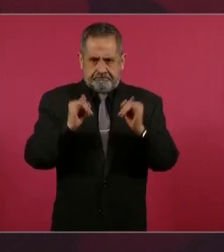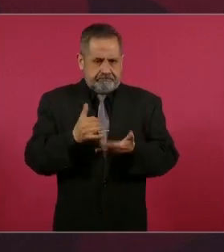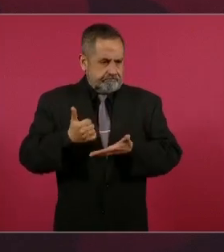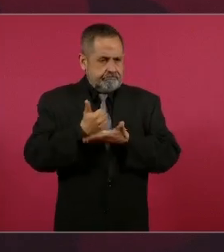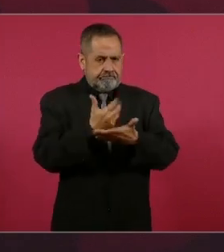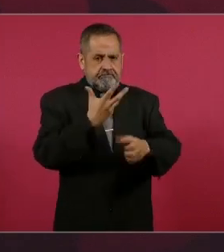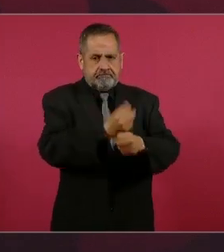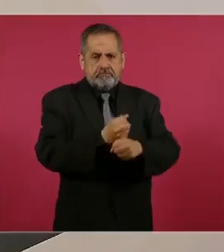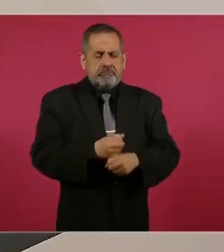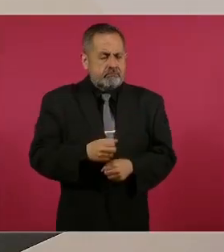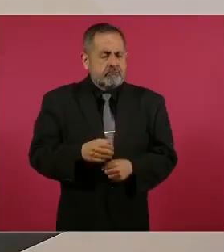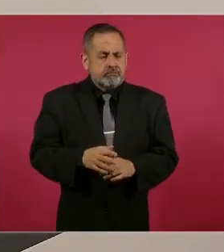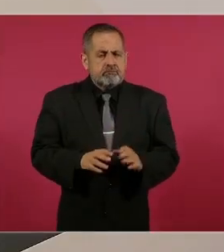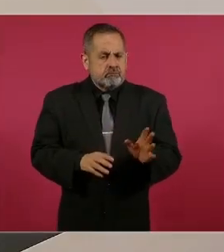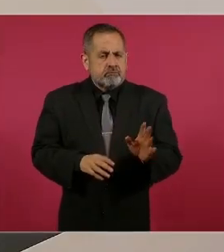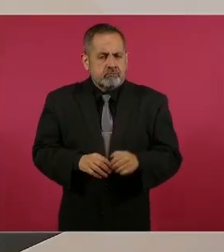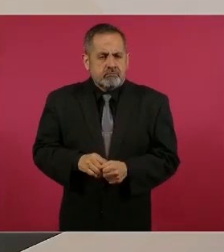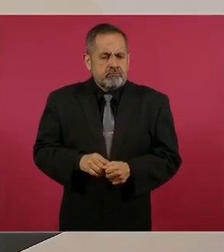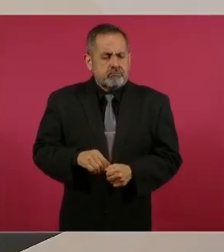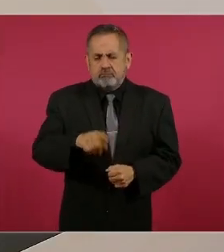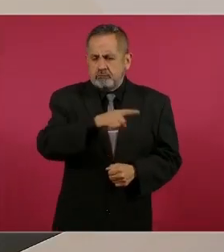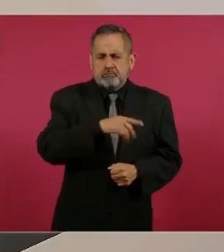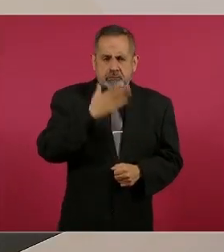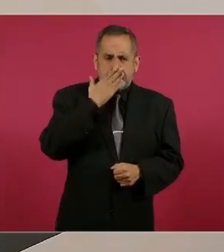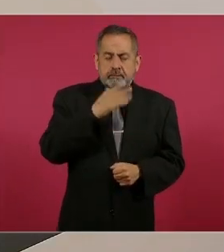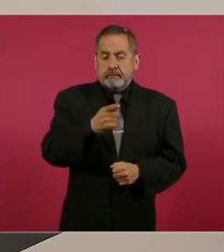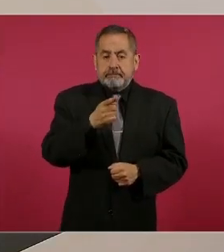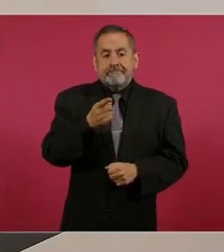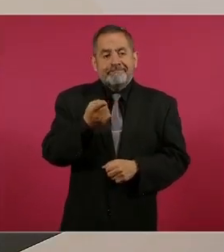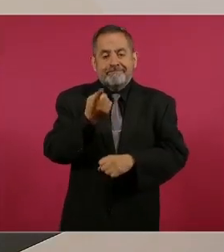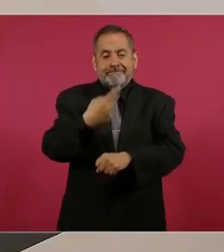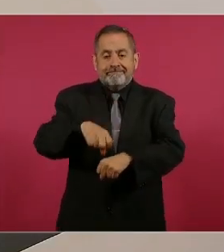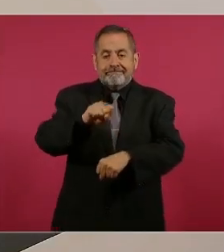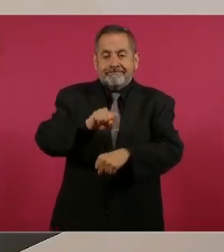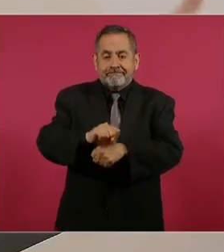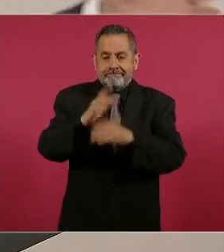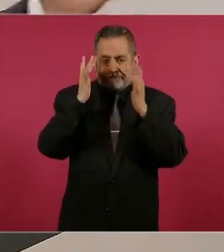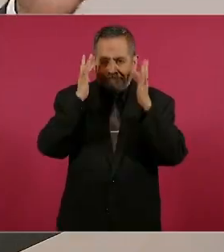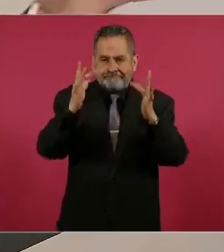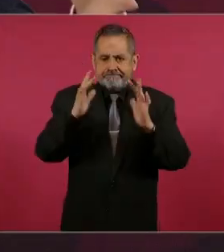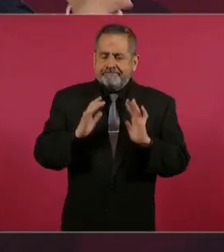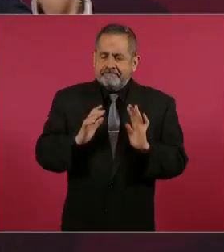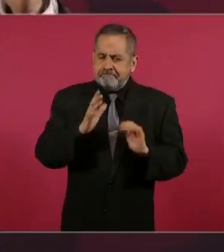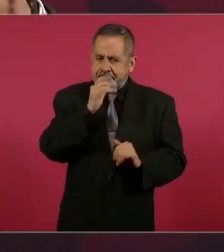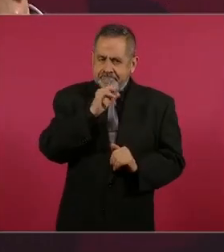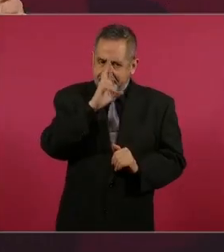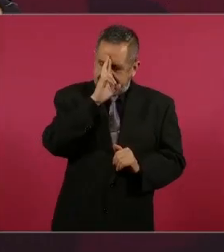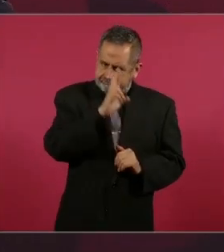Ellos son muy respetuosos de la Semana Santa, entonces no vamos a hacer